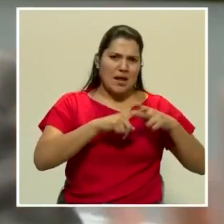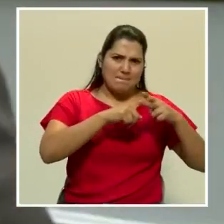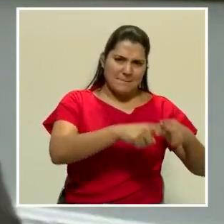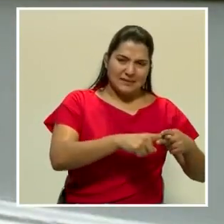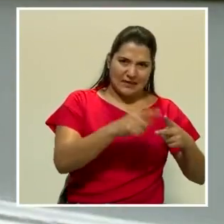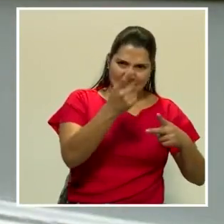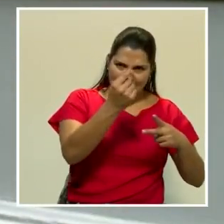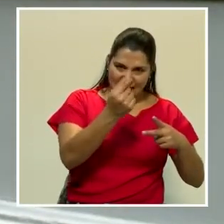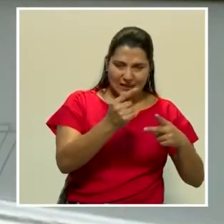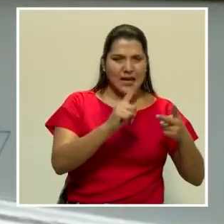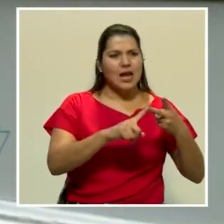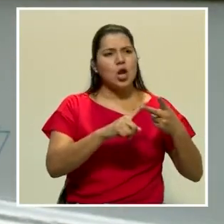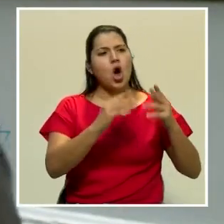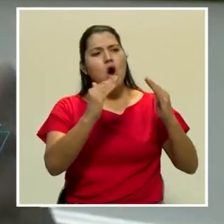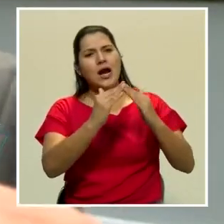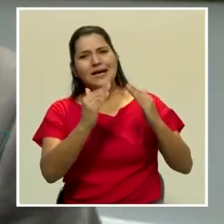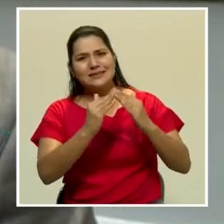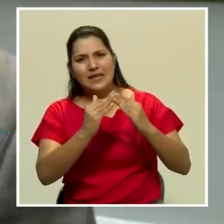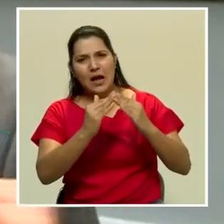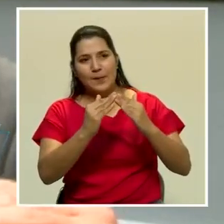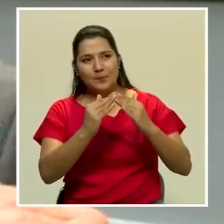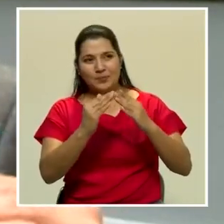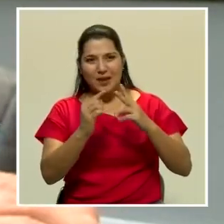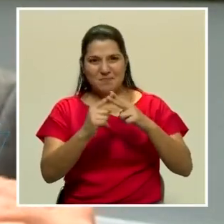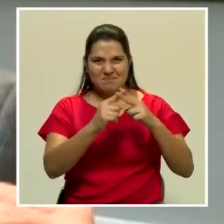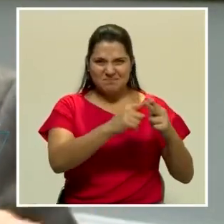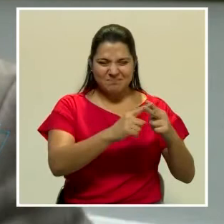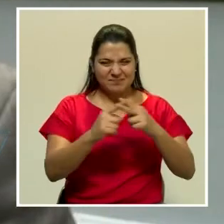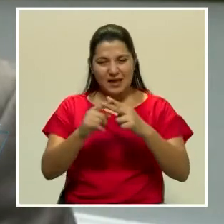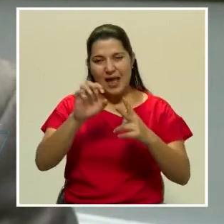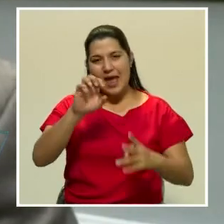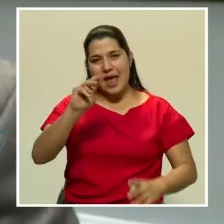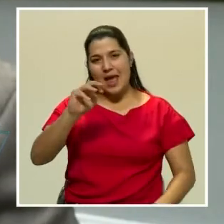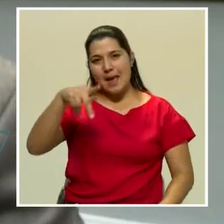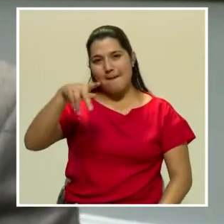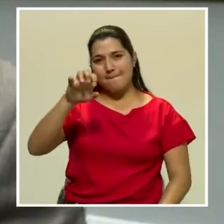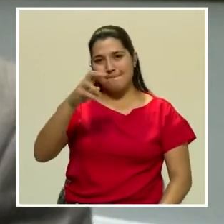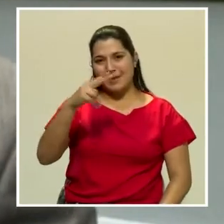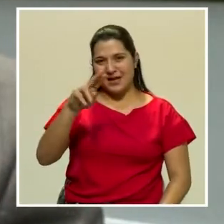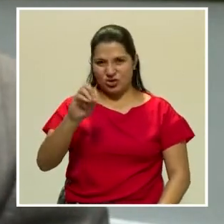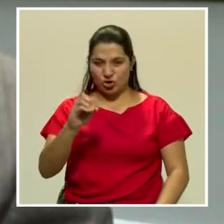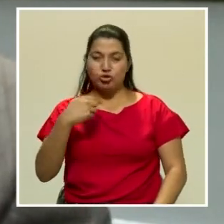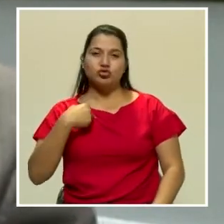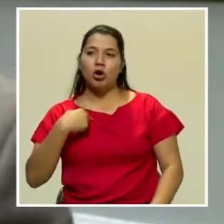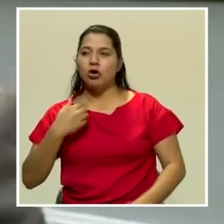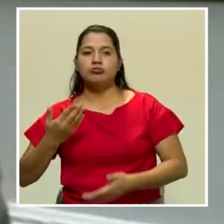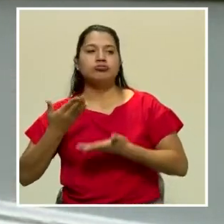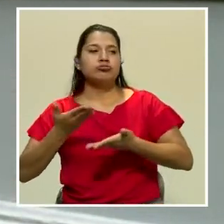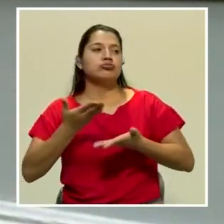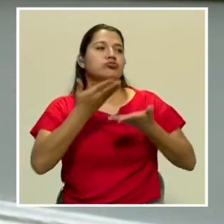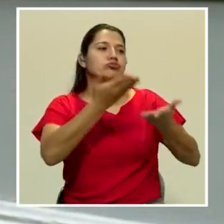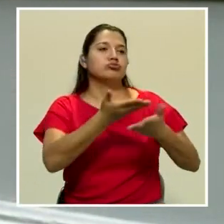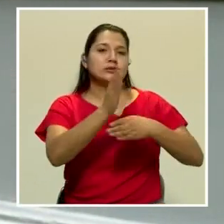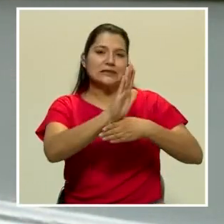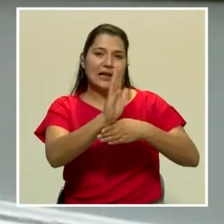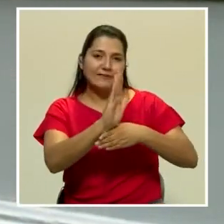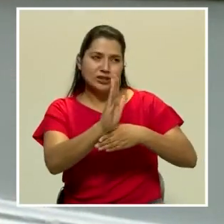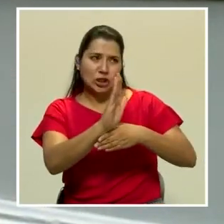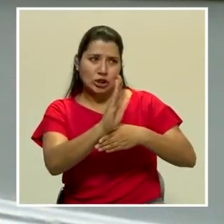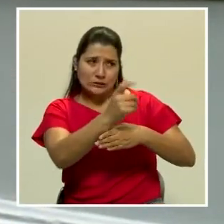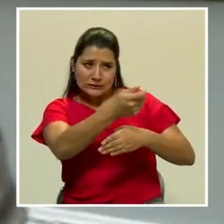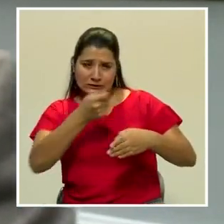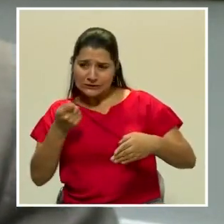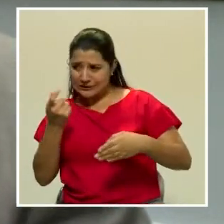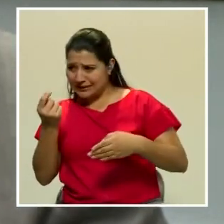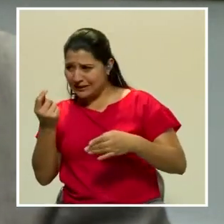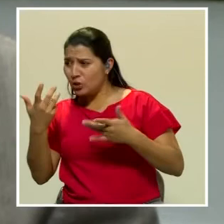las casas de electrodomésticos. Se ponen reglas mínimas, un plazo mínimo y condiciones, por ejemplo, de que tienen la obligación de readecuar los créditos de la